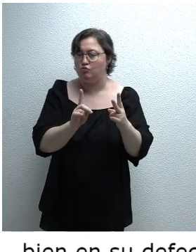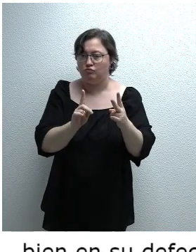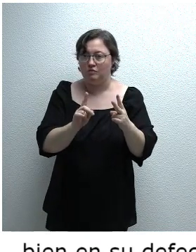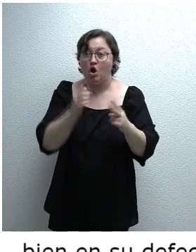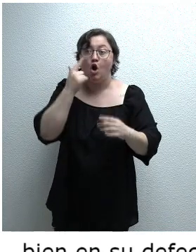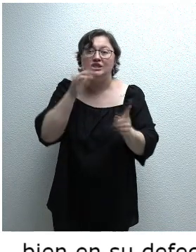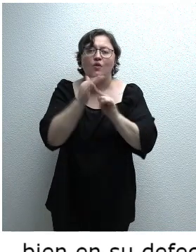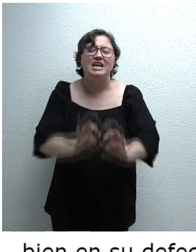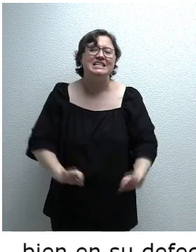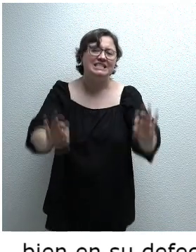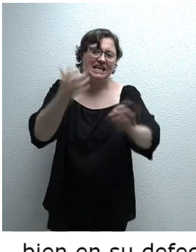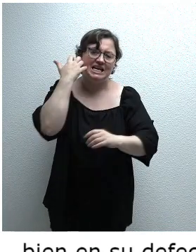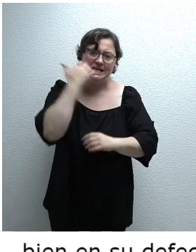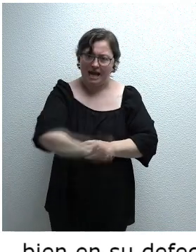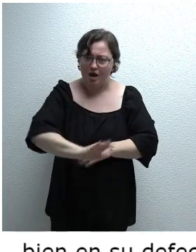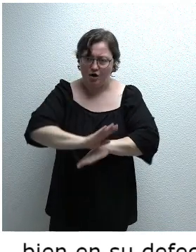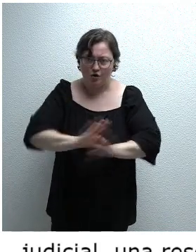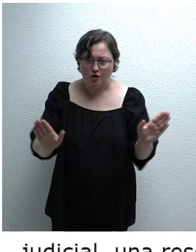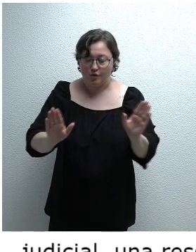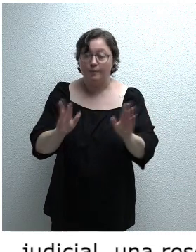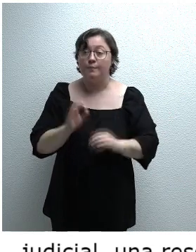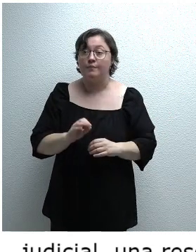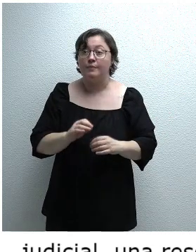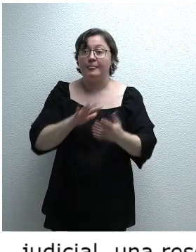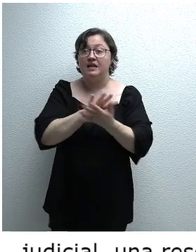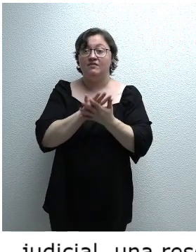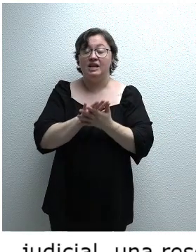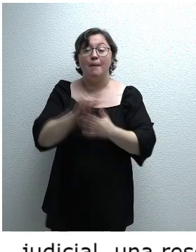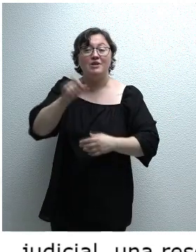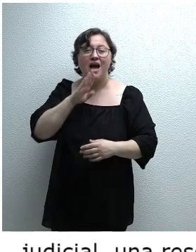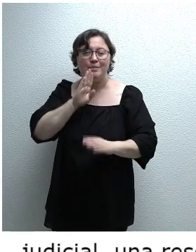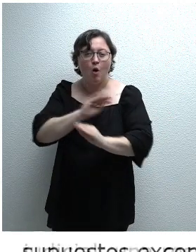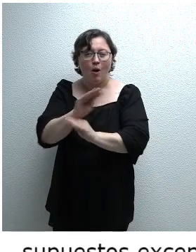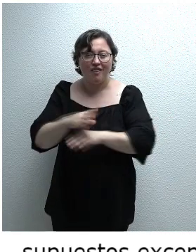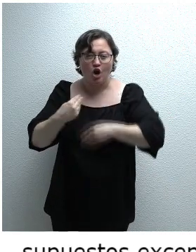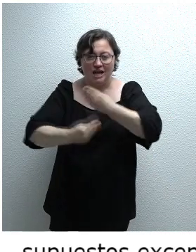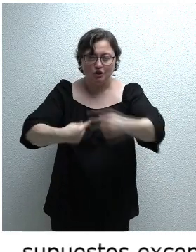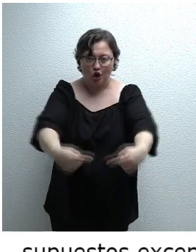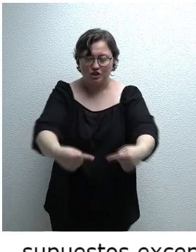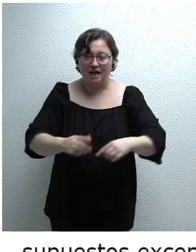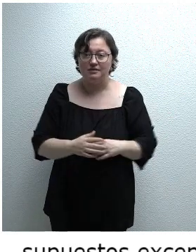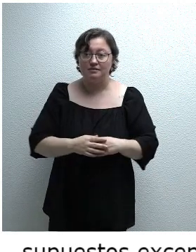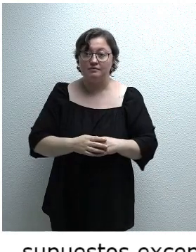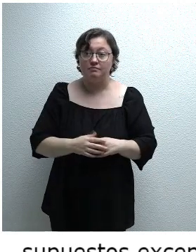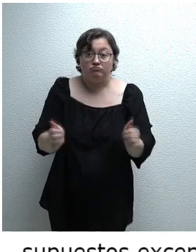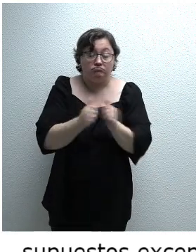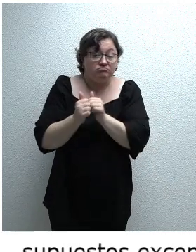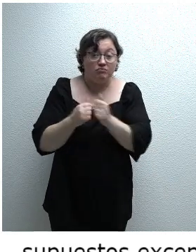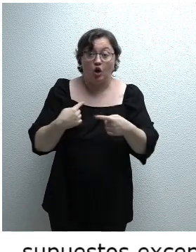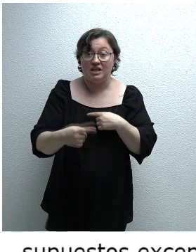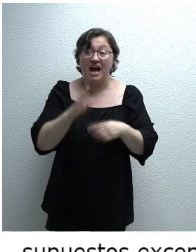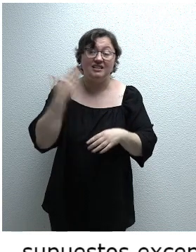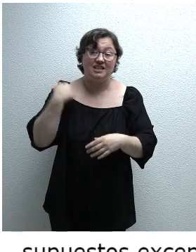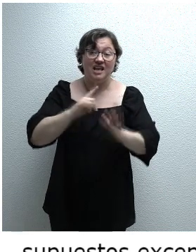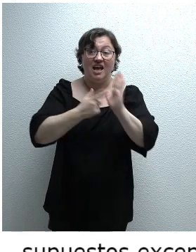supuestos excepcionalísimos a ese régimen. En cuanto al guardador de hecho, dos reflexiones. El guardador de hecho, había un exceso